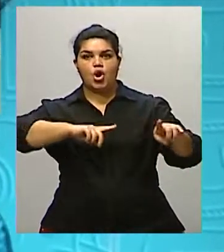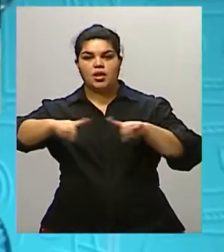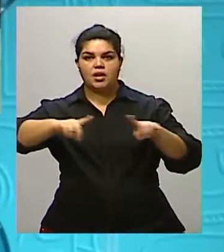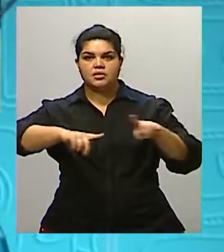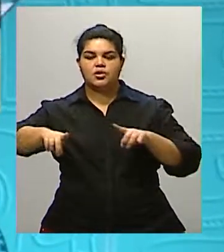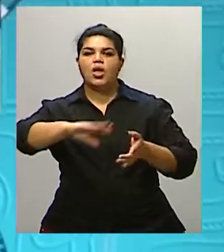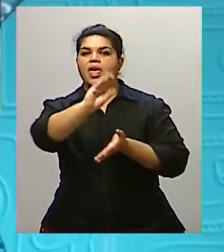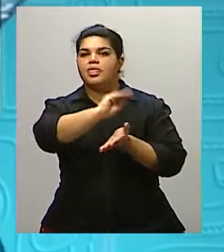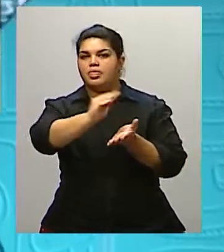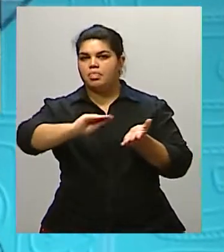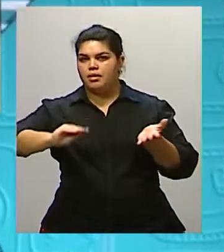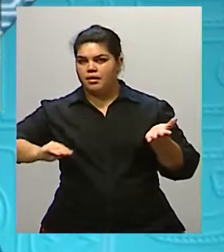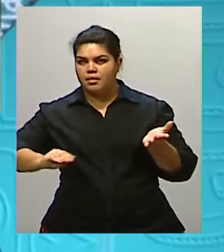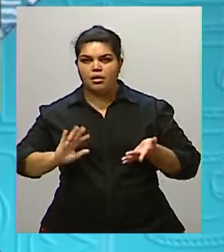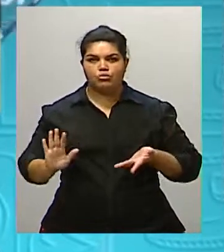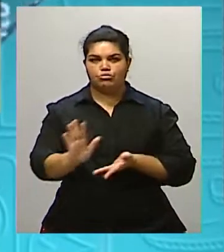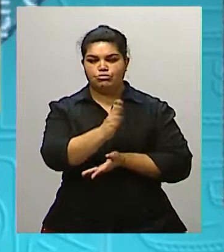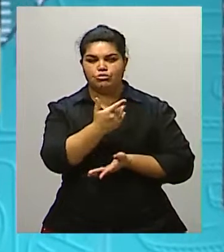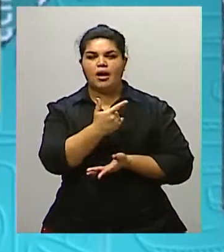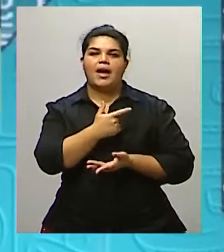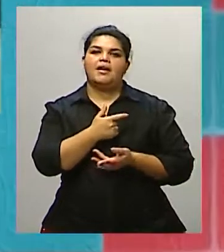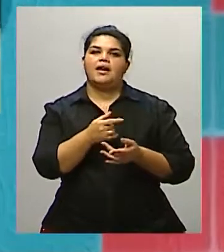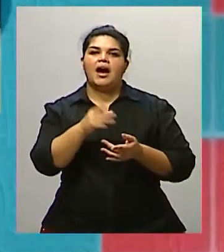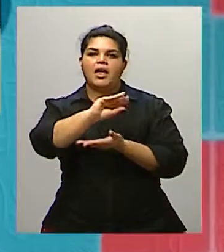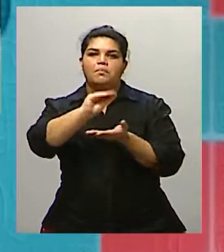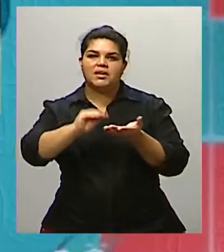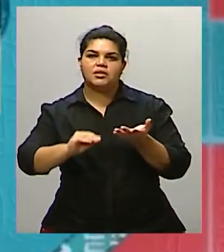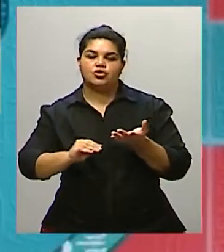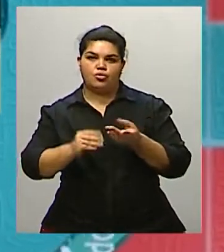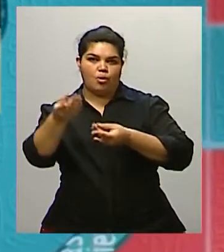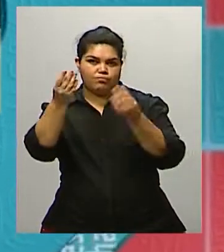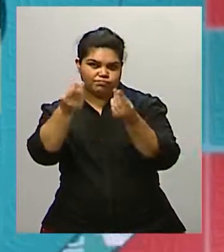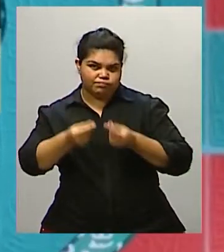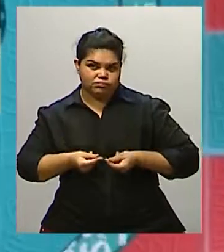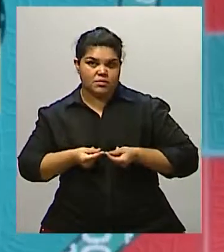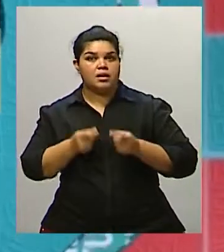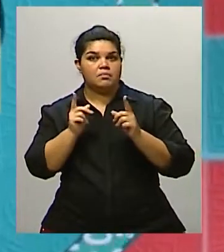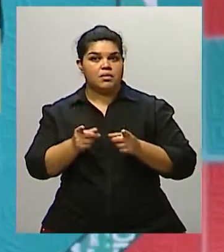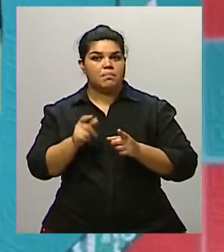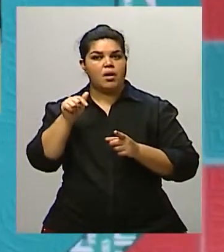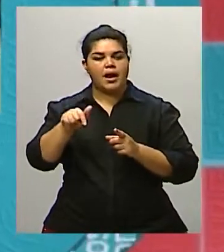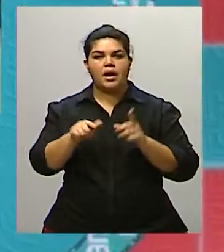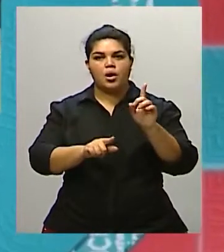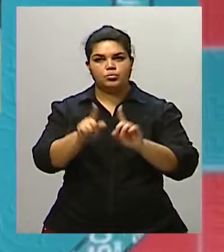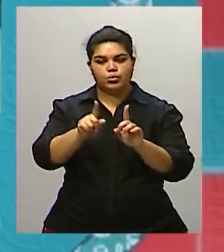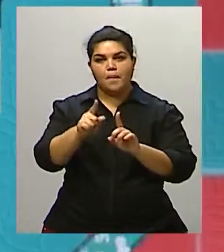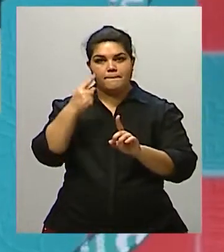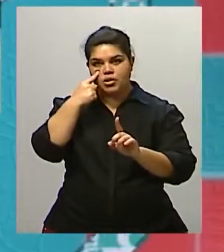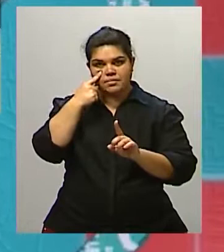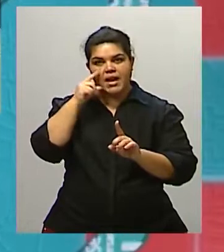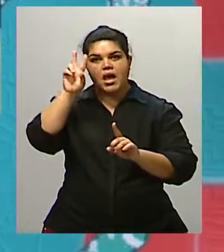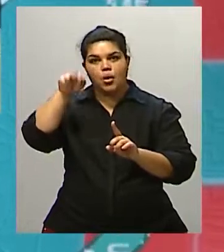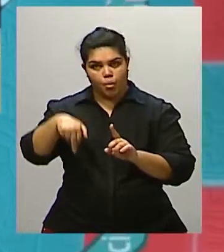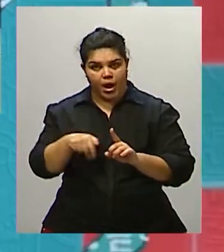pública, de tecnicatura superior en administración pública, donde profesionalizamos en algún momento a la Municipalidad de Luján de